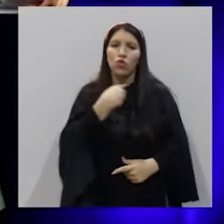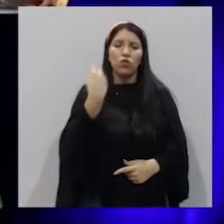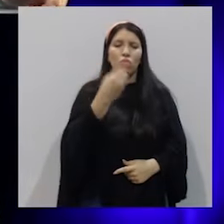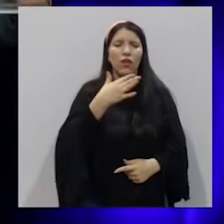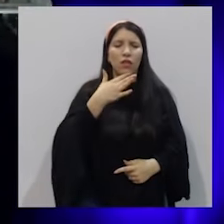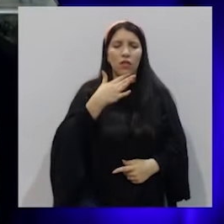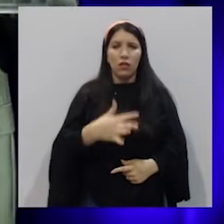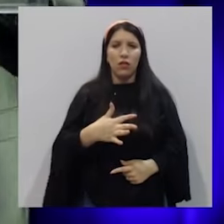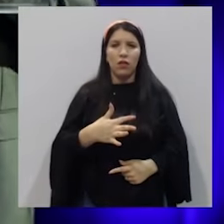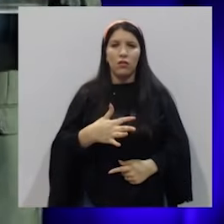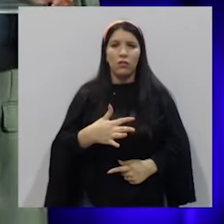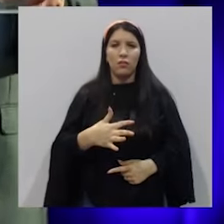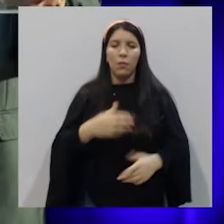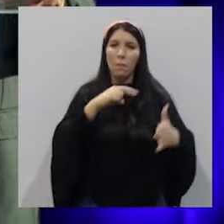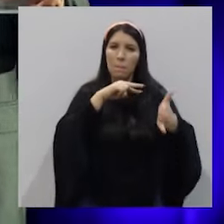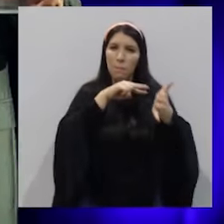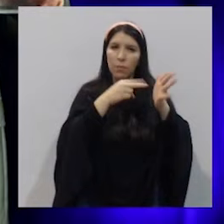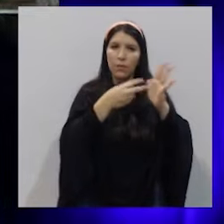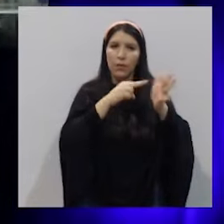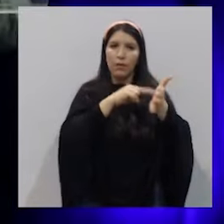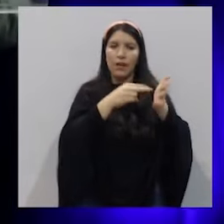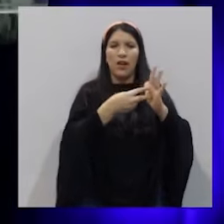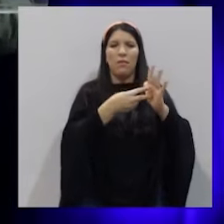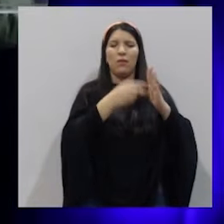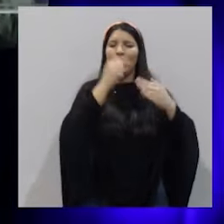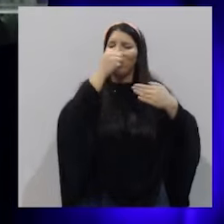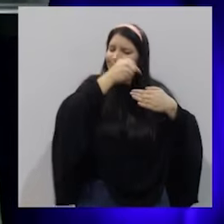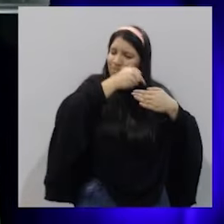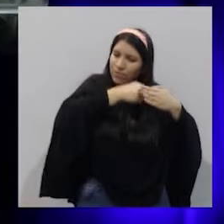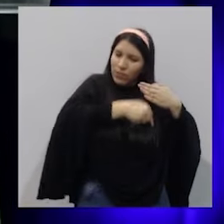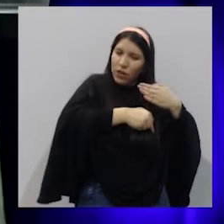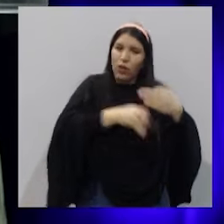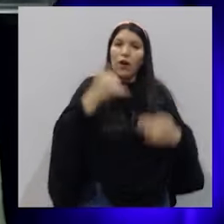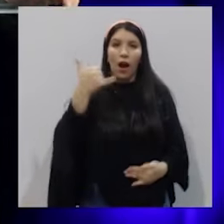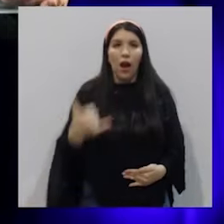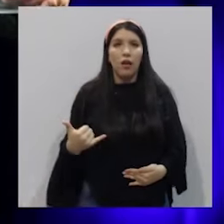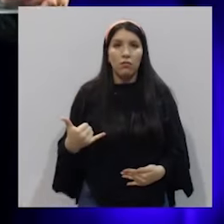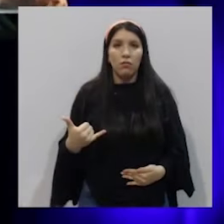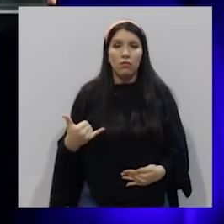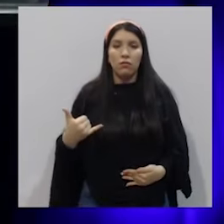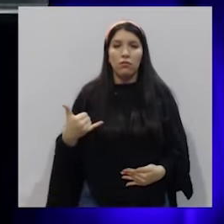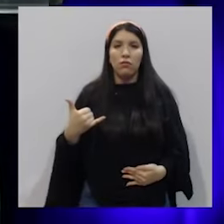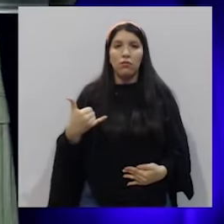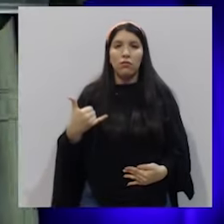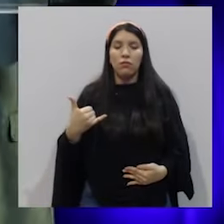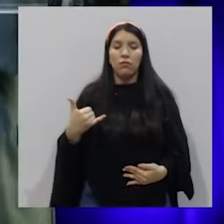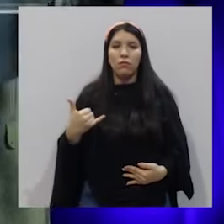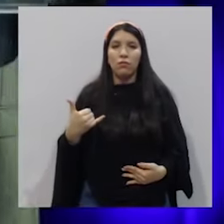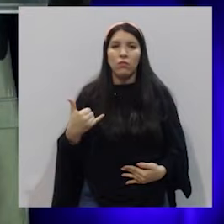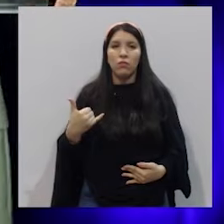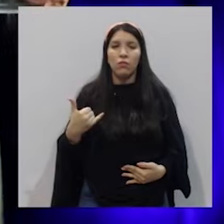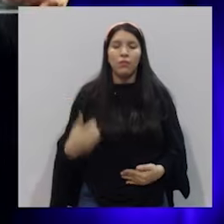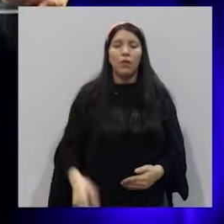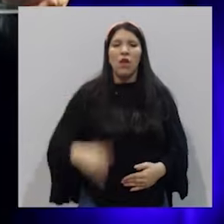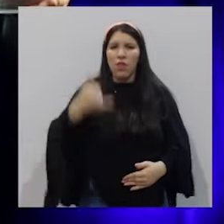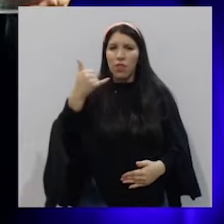nuestra vida interior es importante cada cristiano debe cuidar su vida interior por eso decía recién que el plan de